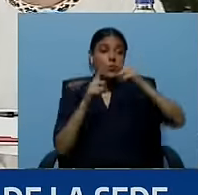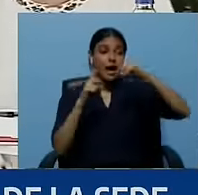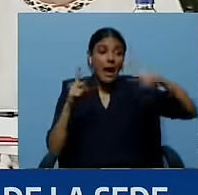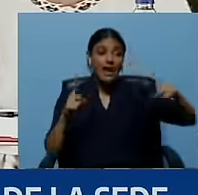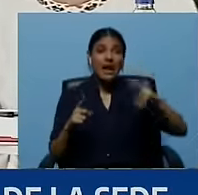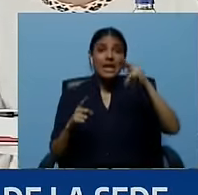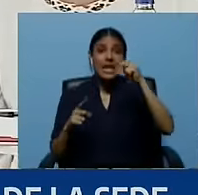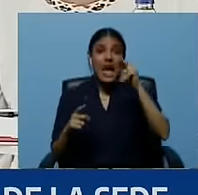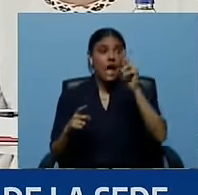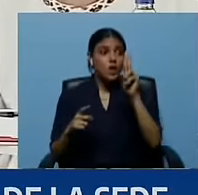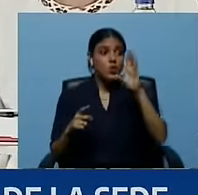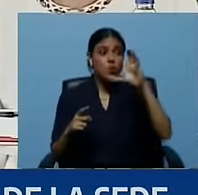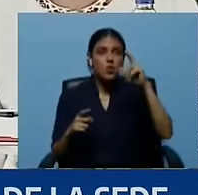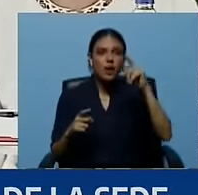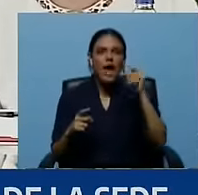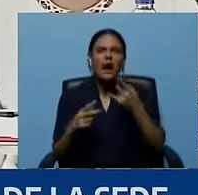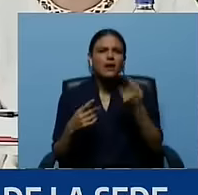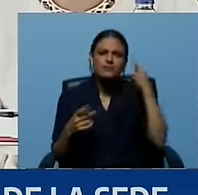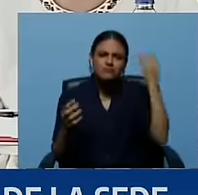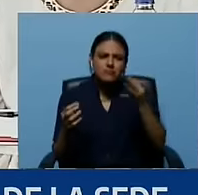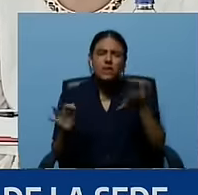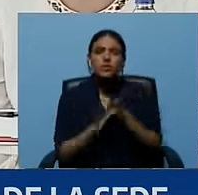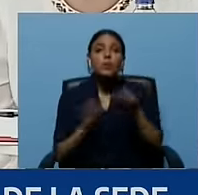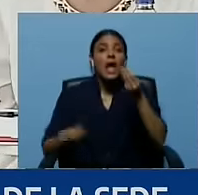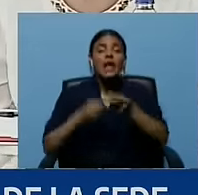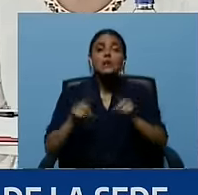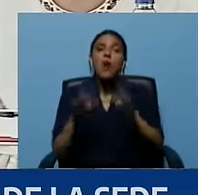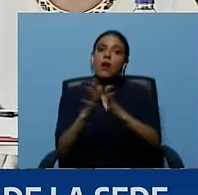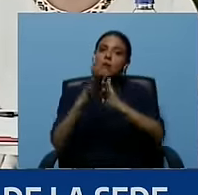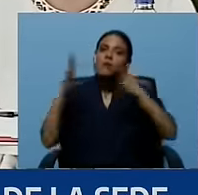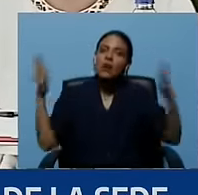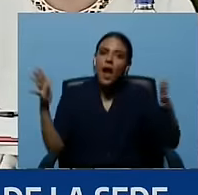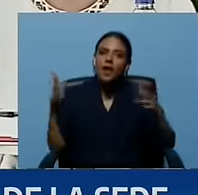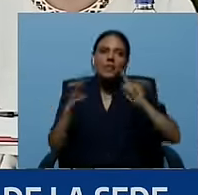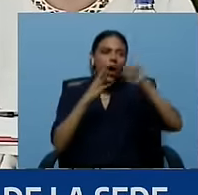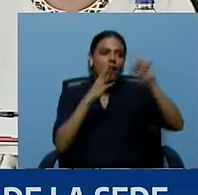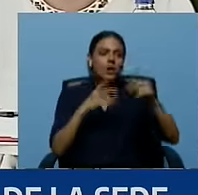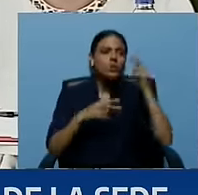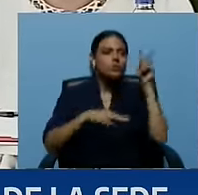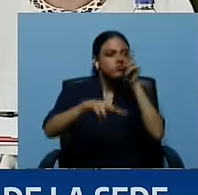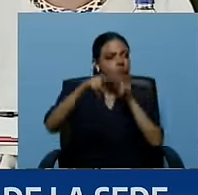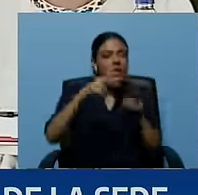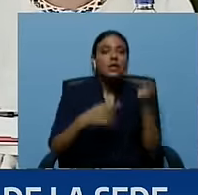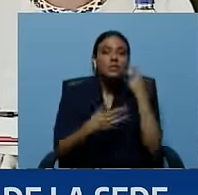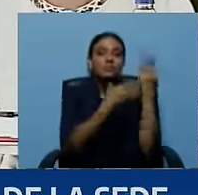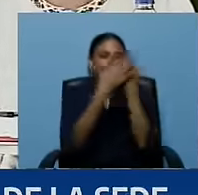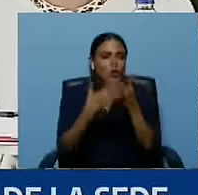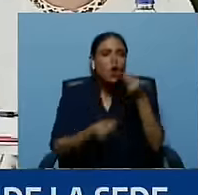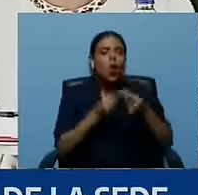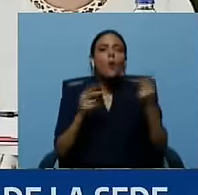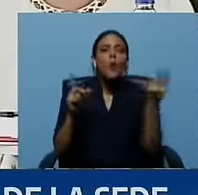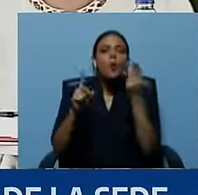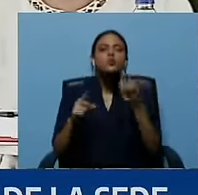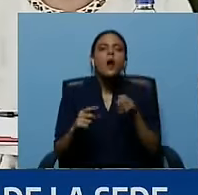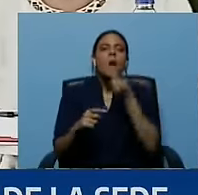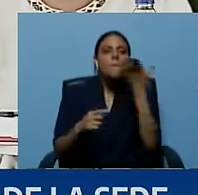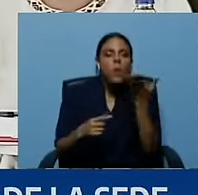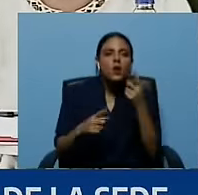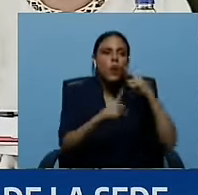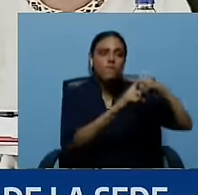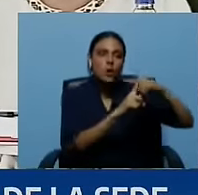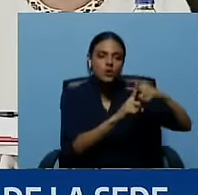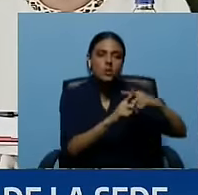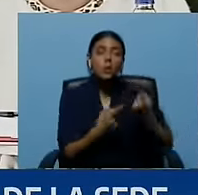sirve para grandes cosas, ¿verdad? Si se utiliza para el bien de la humanidad. Pero si la colocas